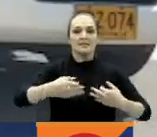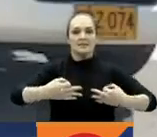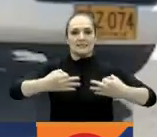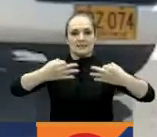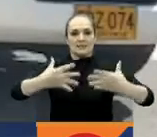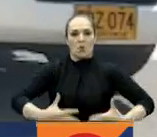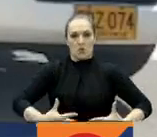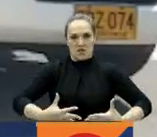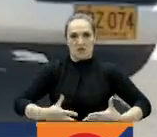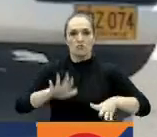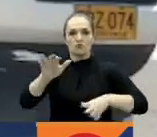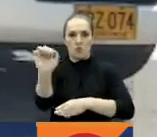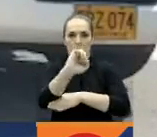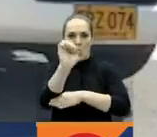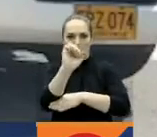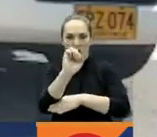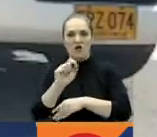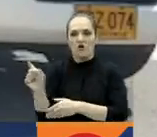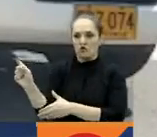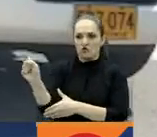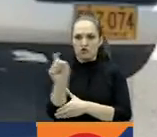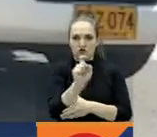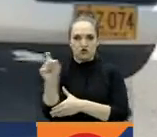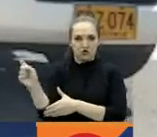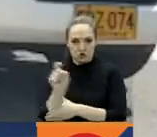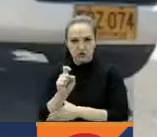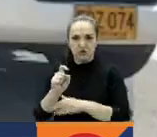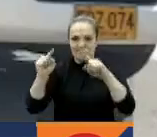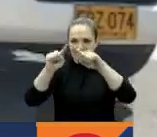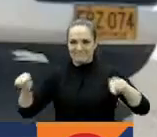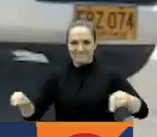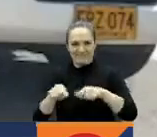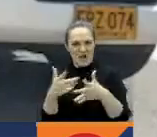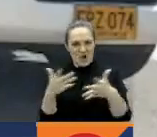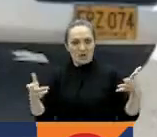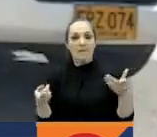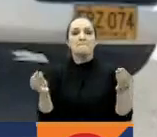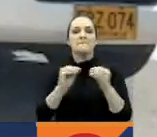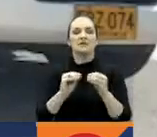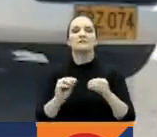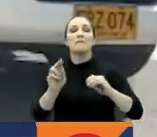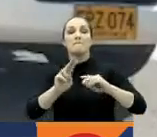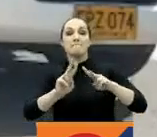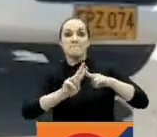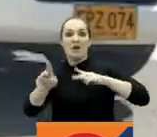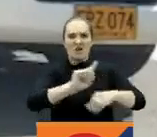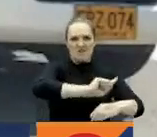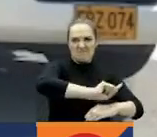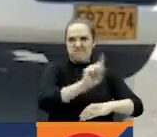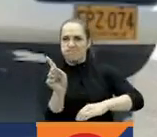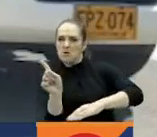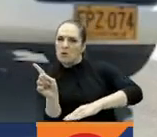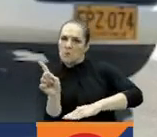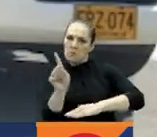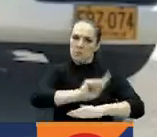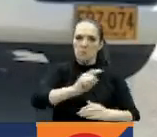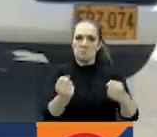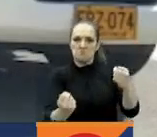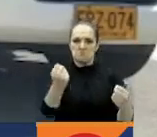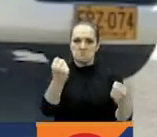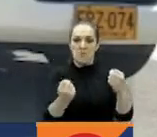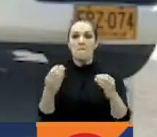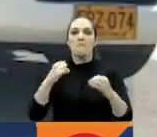vial, el tema de la velocidad, disminuir la velocidad y tener todos los documentos de los